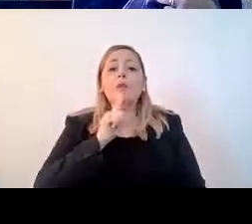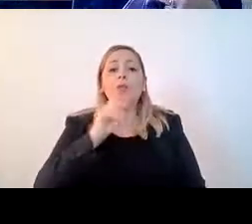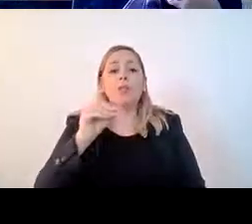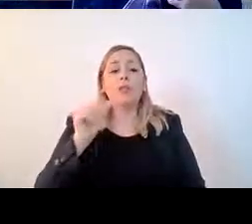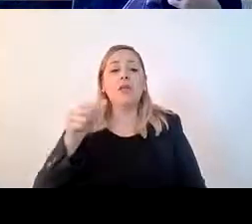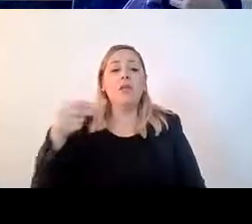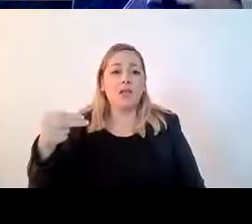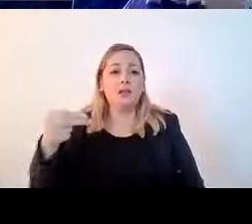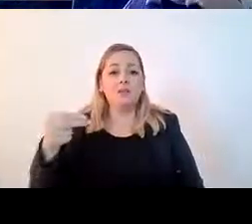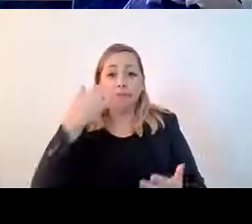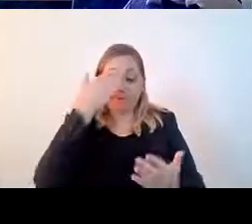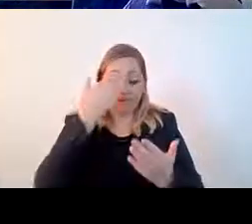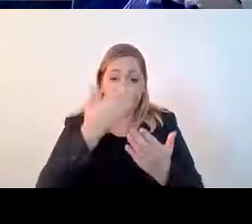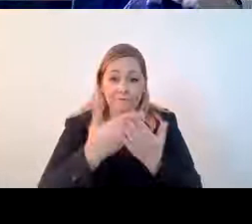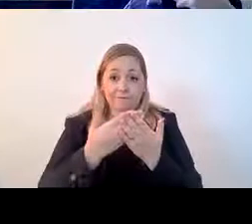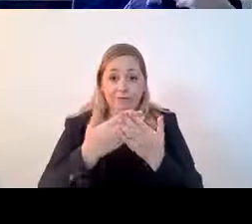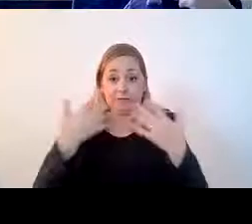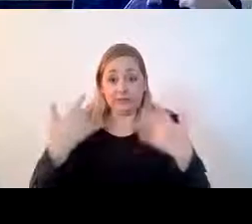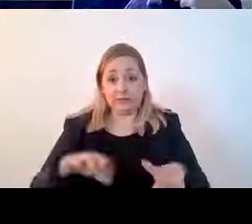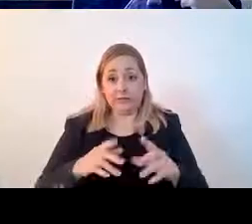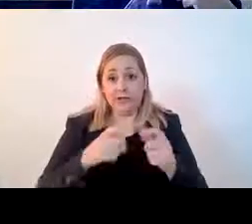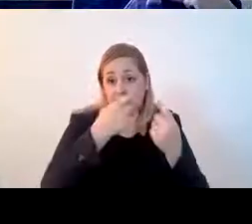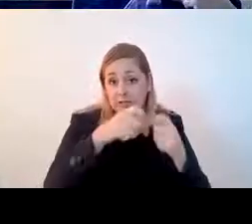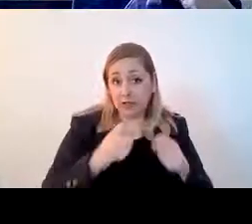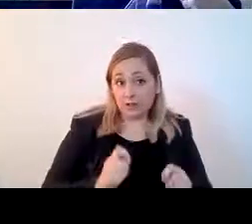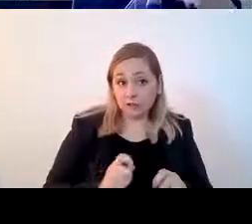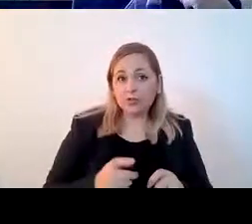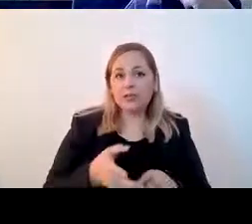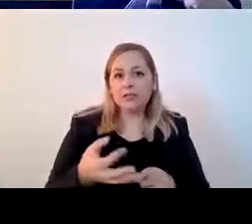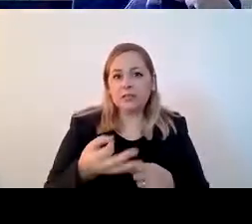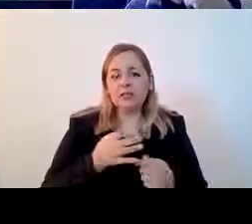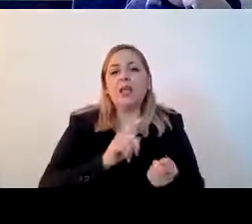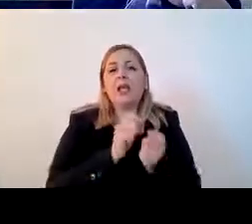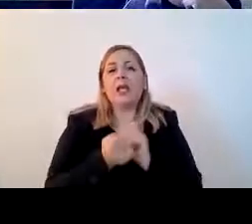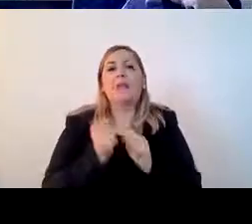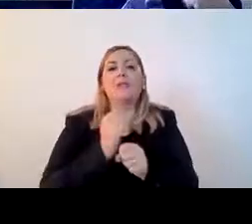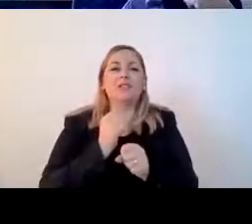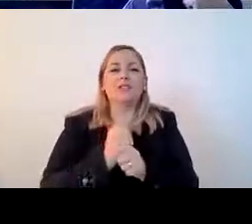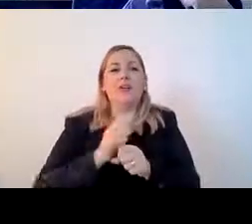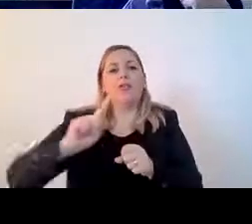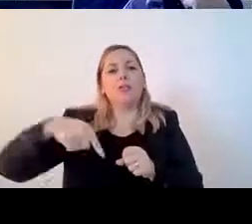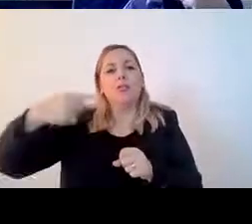vez en relación al diagnóstico, refieren cambios de empleo frecuentes.